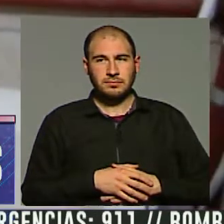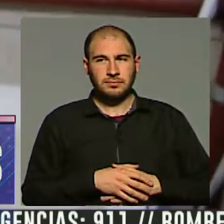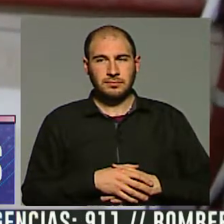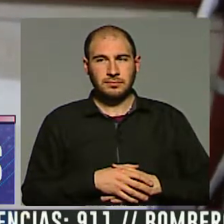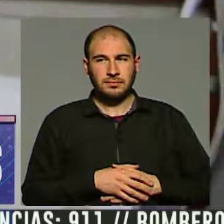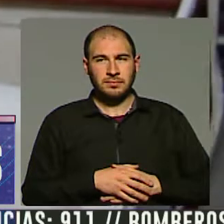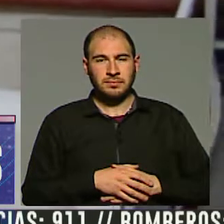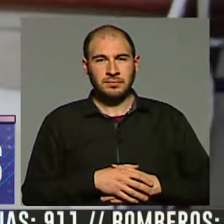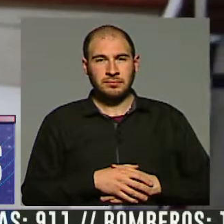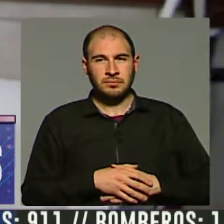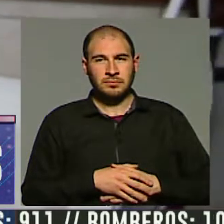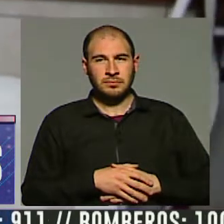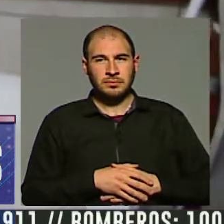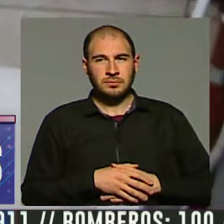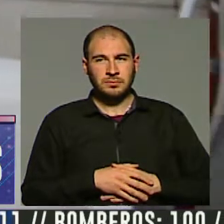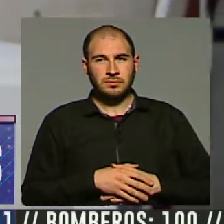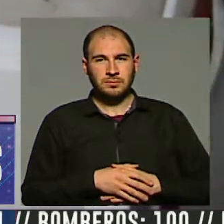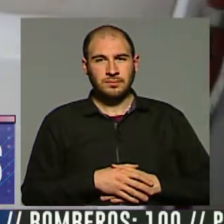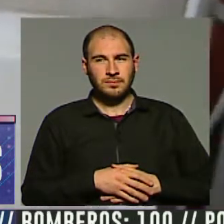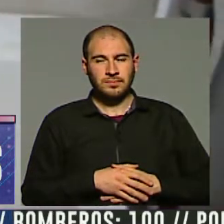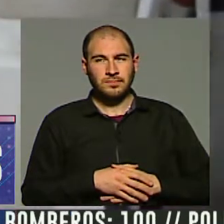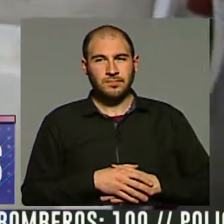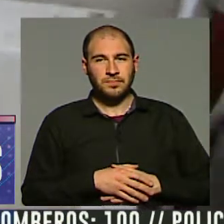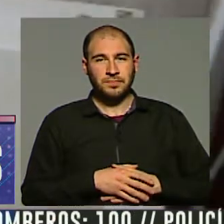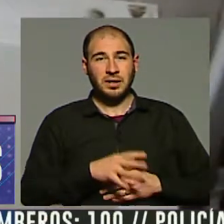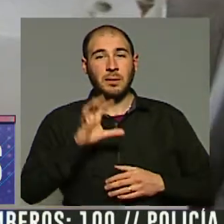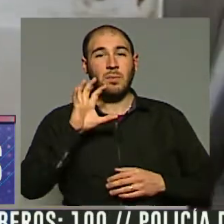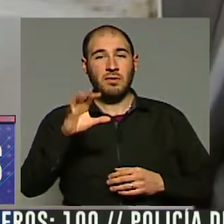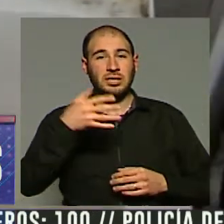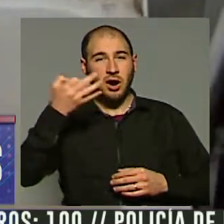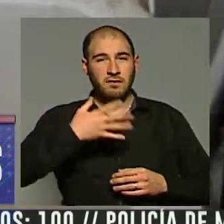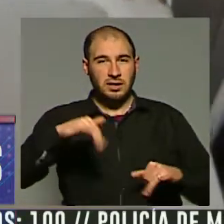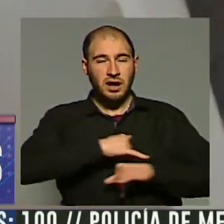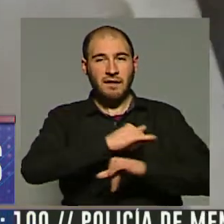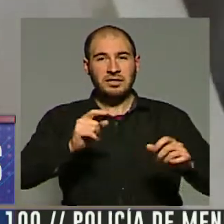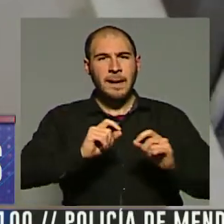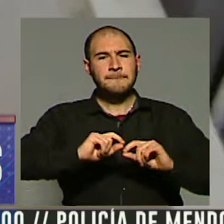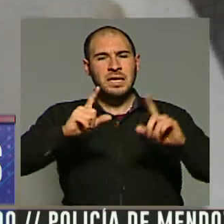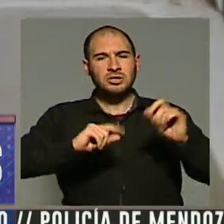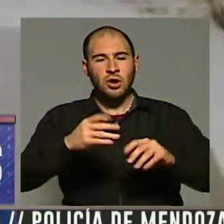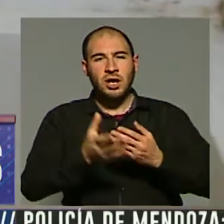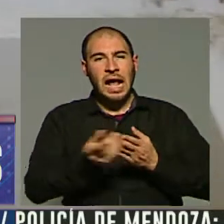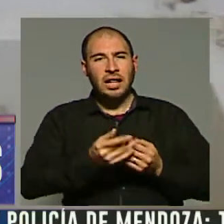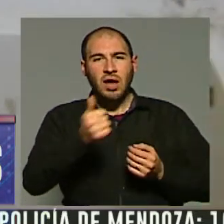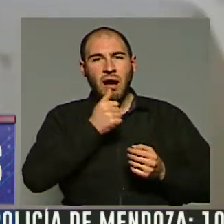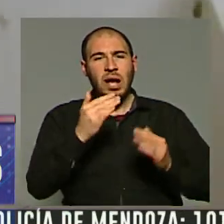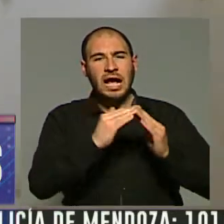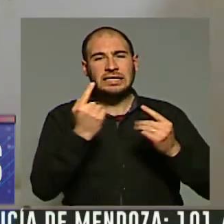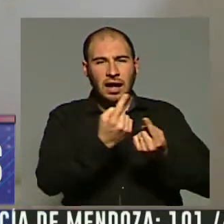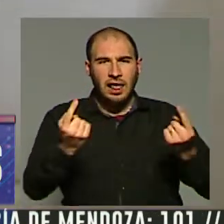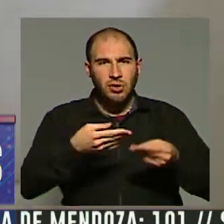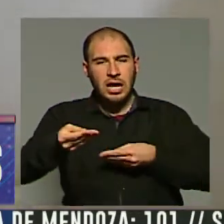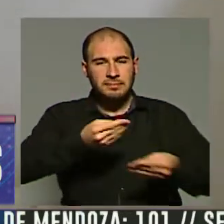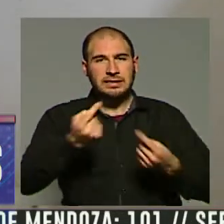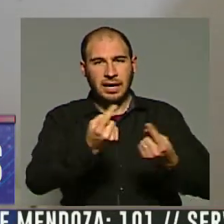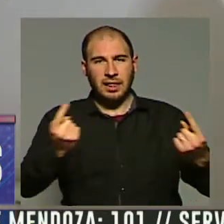Habrá medidores de agua en todas las viviendas. Desde la provincia oficializaron que se medirá el consumo de agua casa por casa y empresa